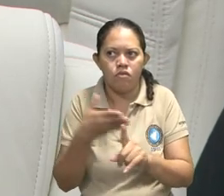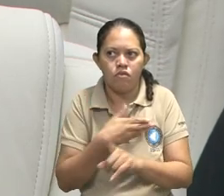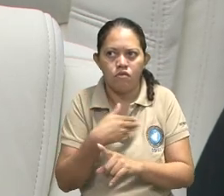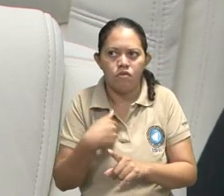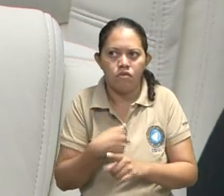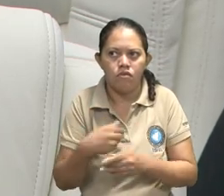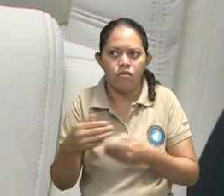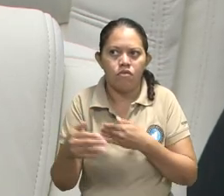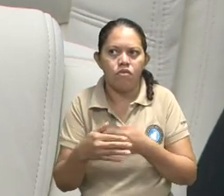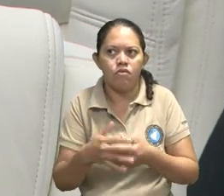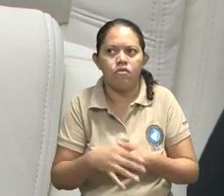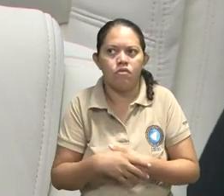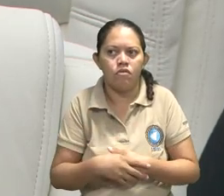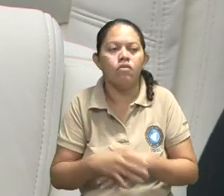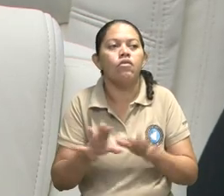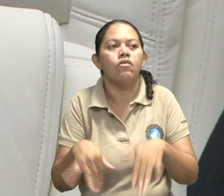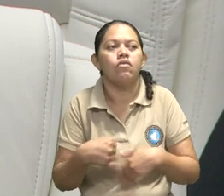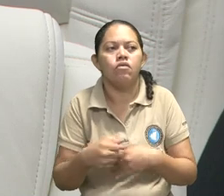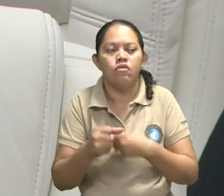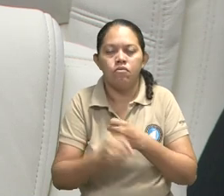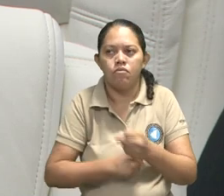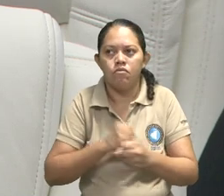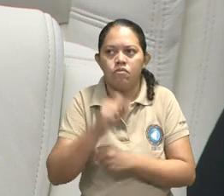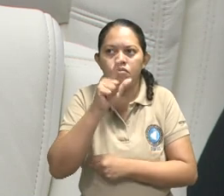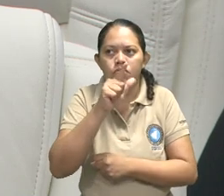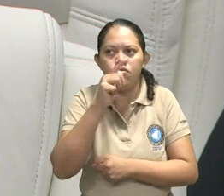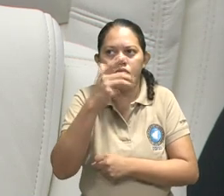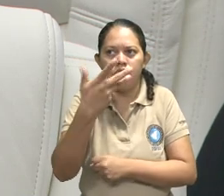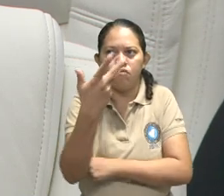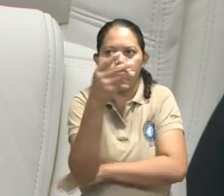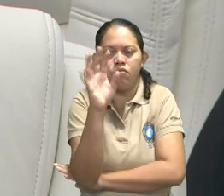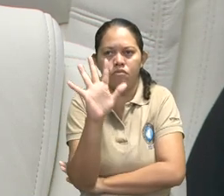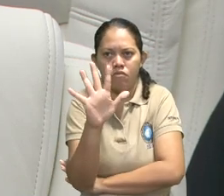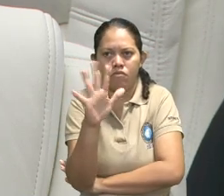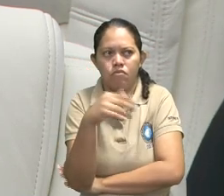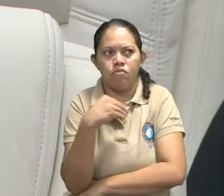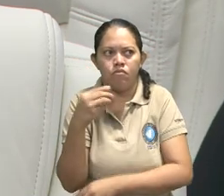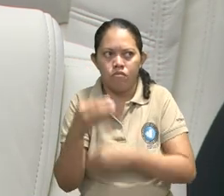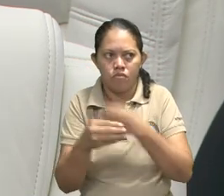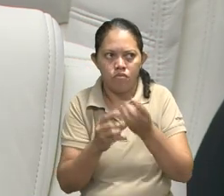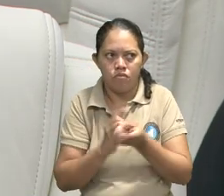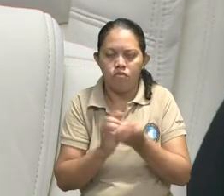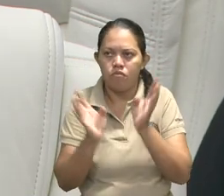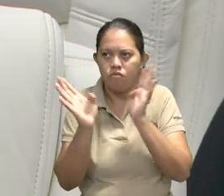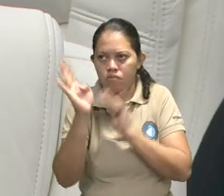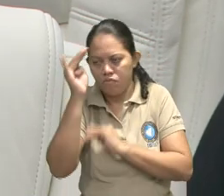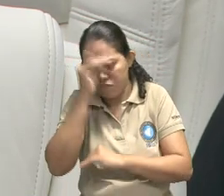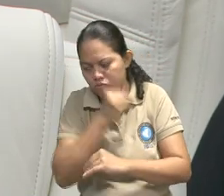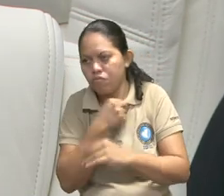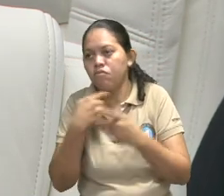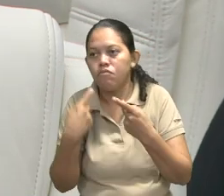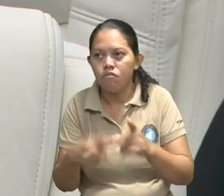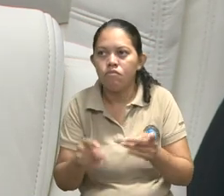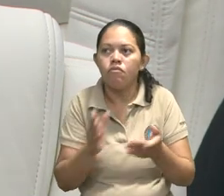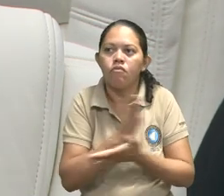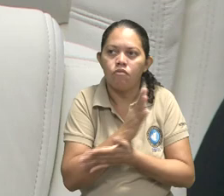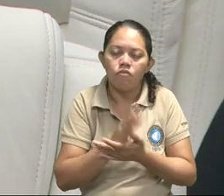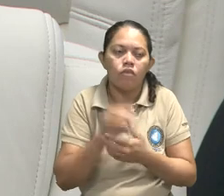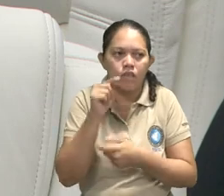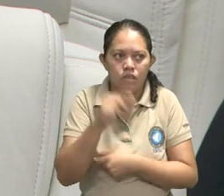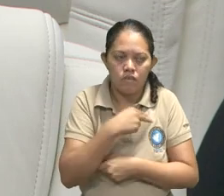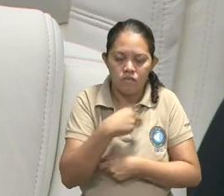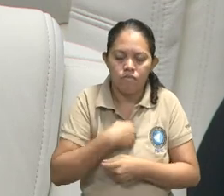siquiera existen. Luego, en el año 1995, se da un proceso de privatización y de ello,